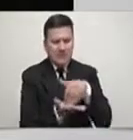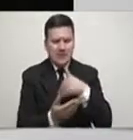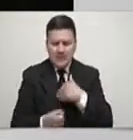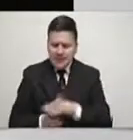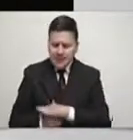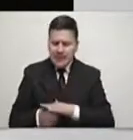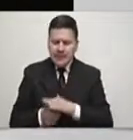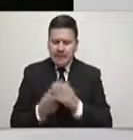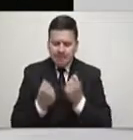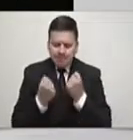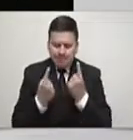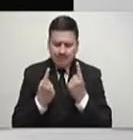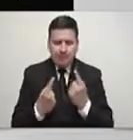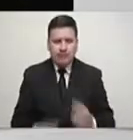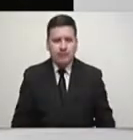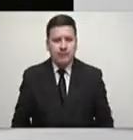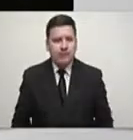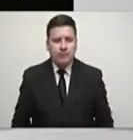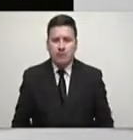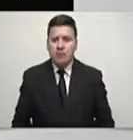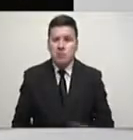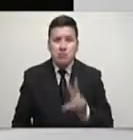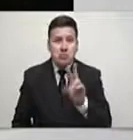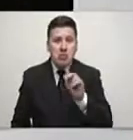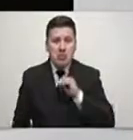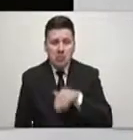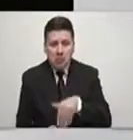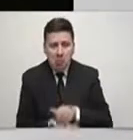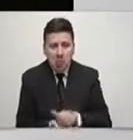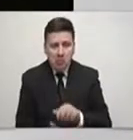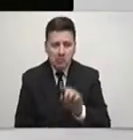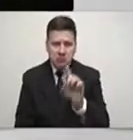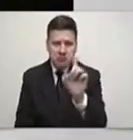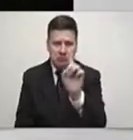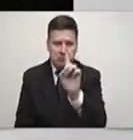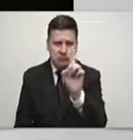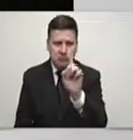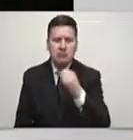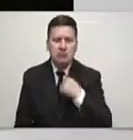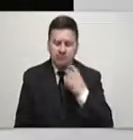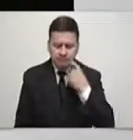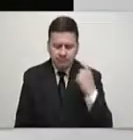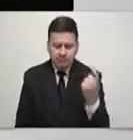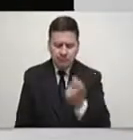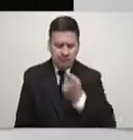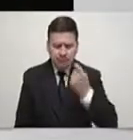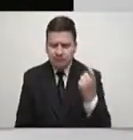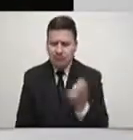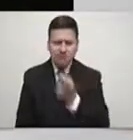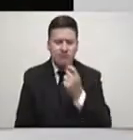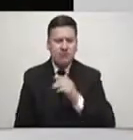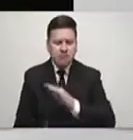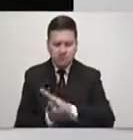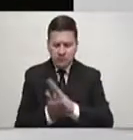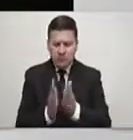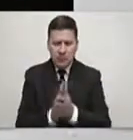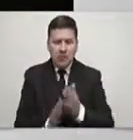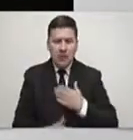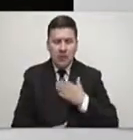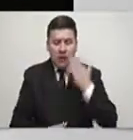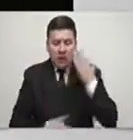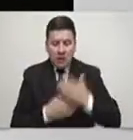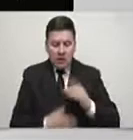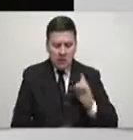situación no me rendiré seguiré buscando la paz hasta el último minuto de mi mandato